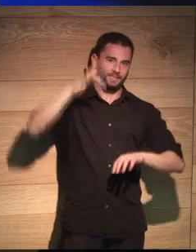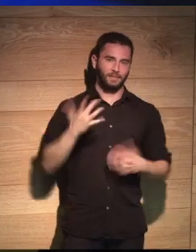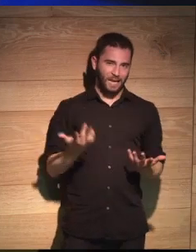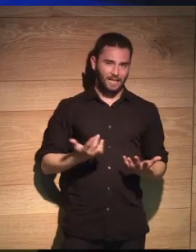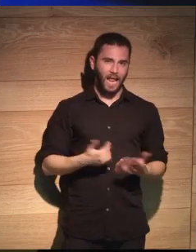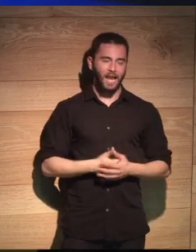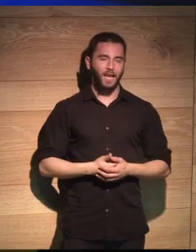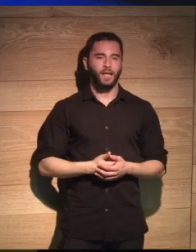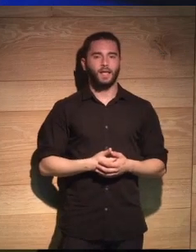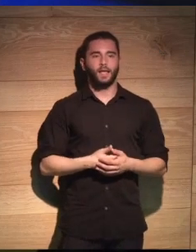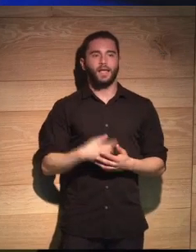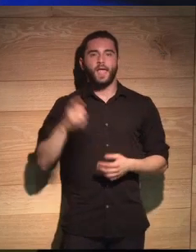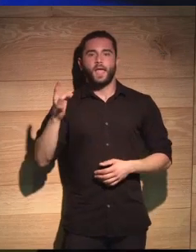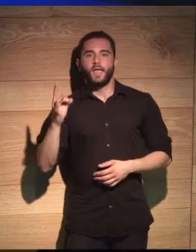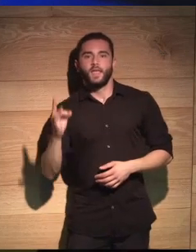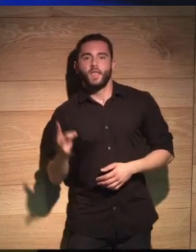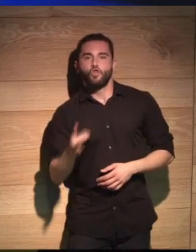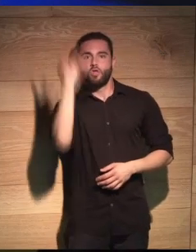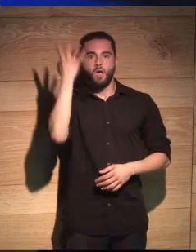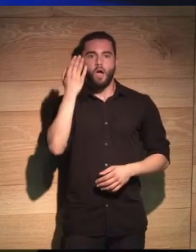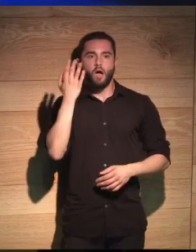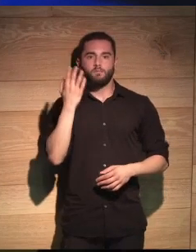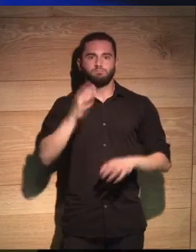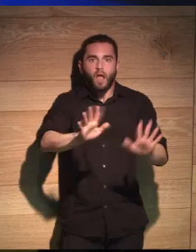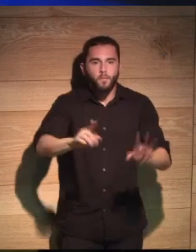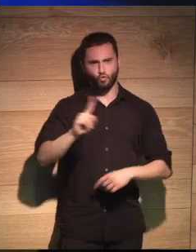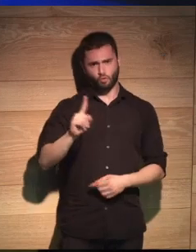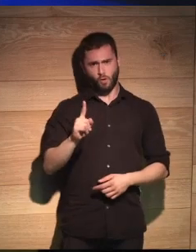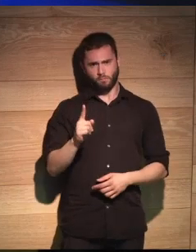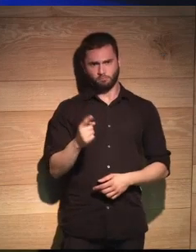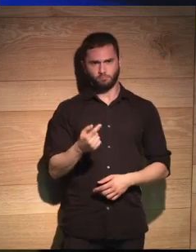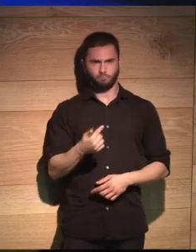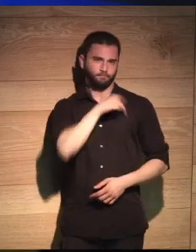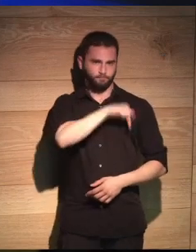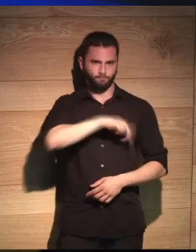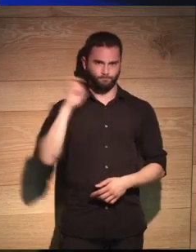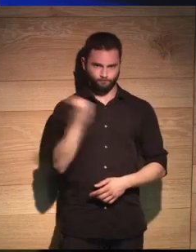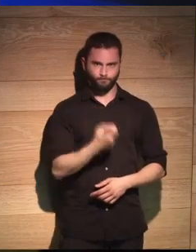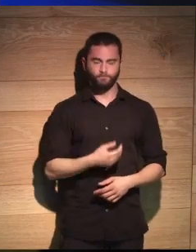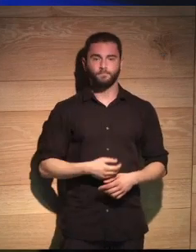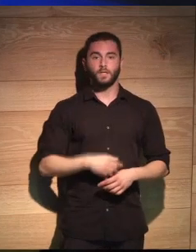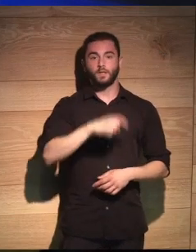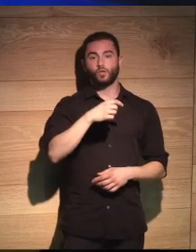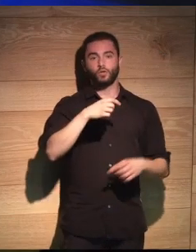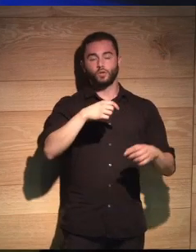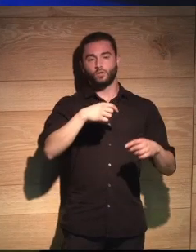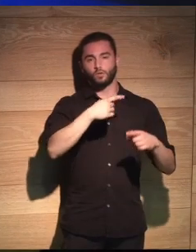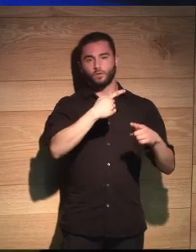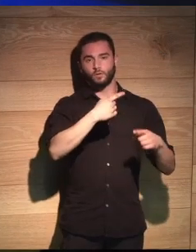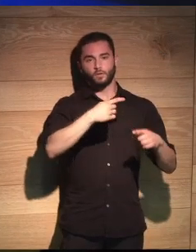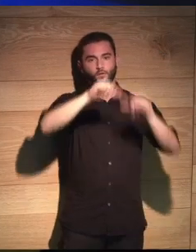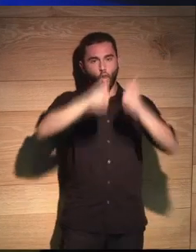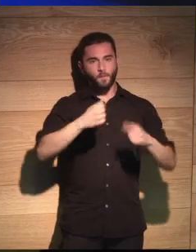una persona ideológica, es una persona sentimental, que hay veces que incluso en cómo escribe desparrama, o